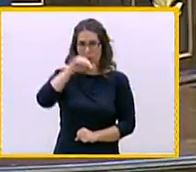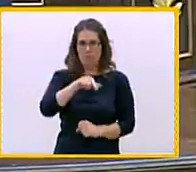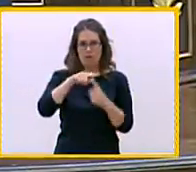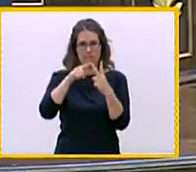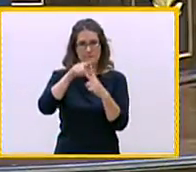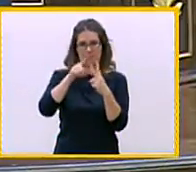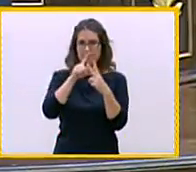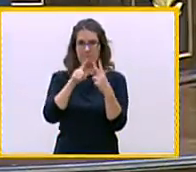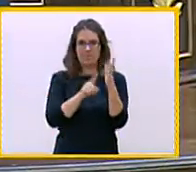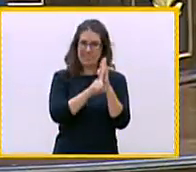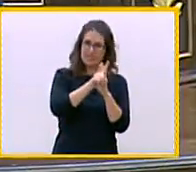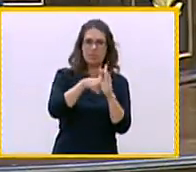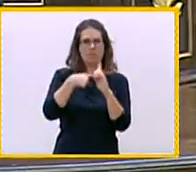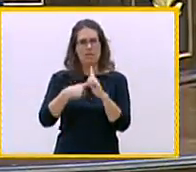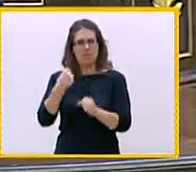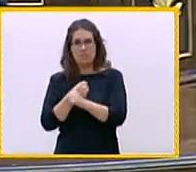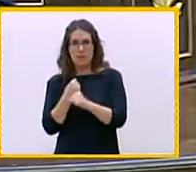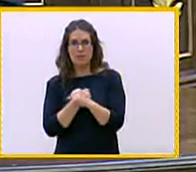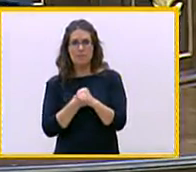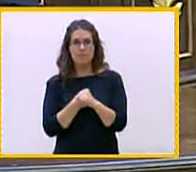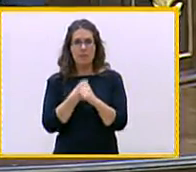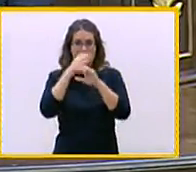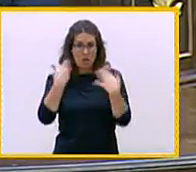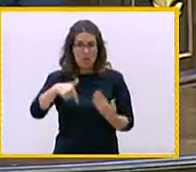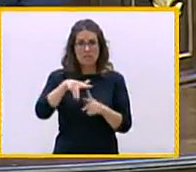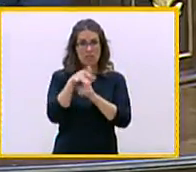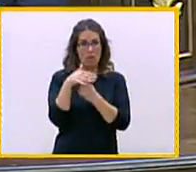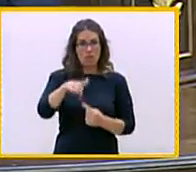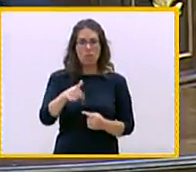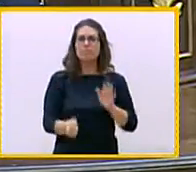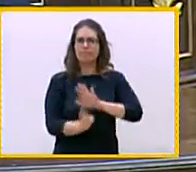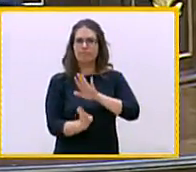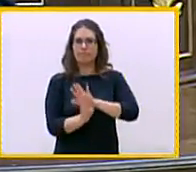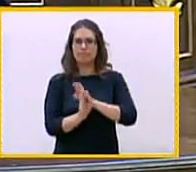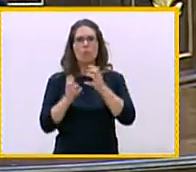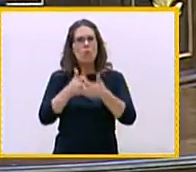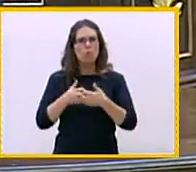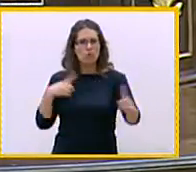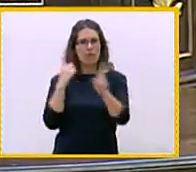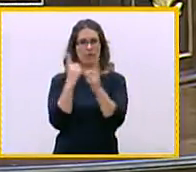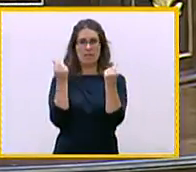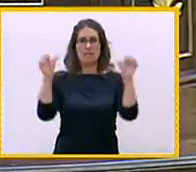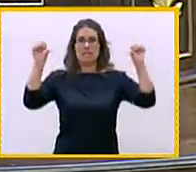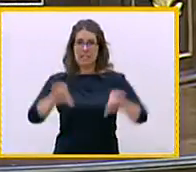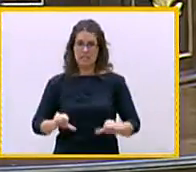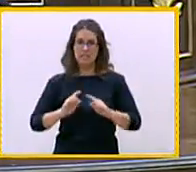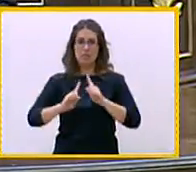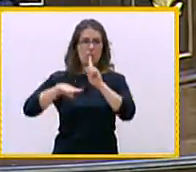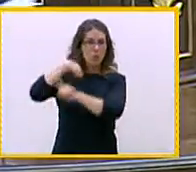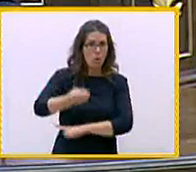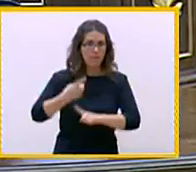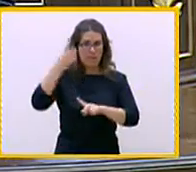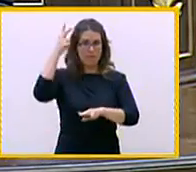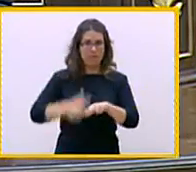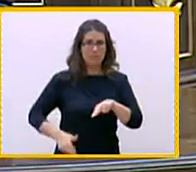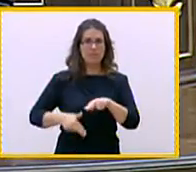hoy sigue siendo el estado de la lucha contra la crisis, de sus consecuencias, de la evolución del empleo,